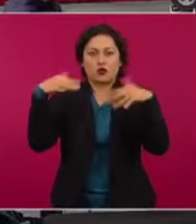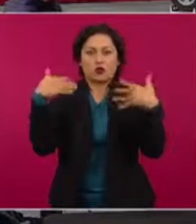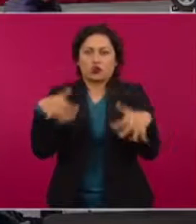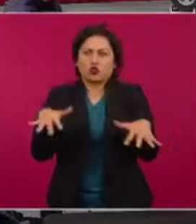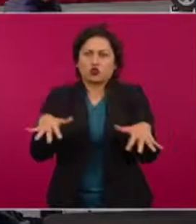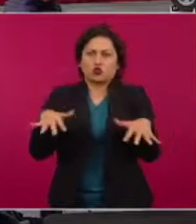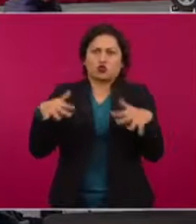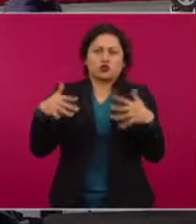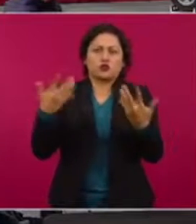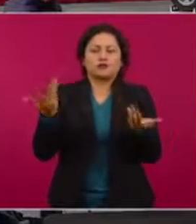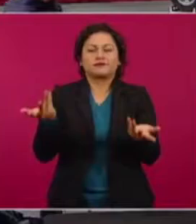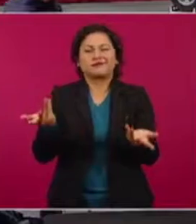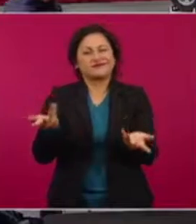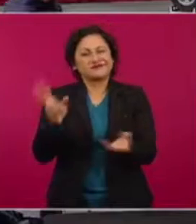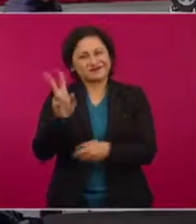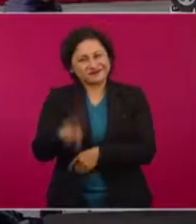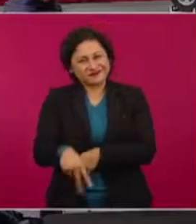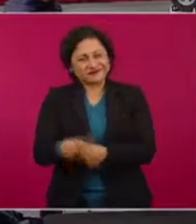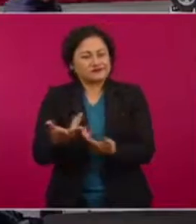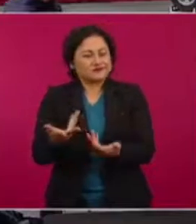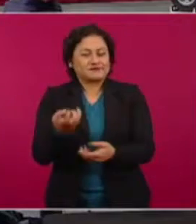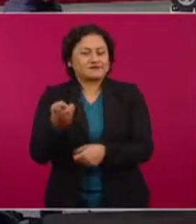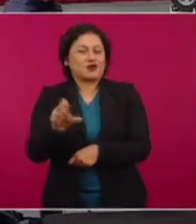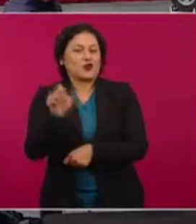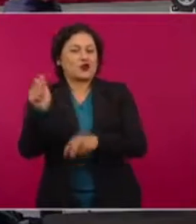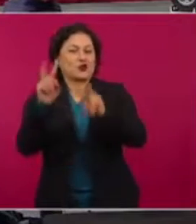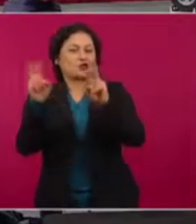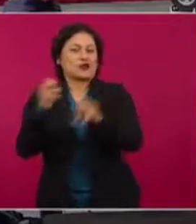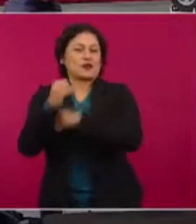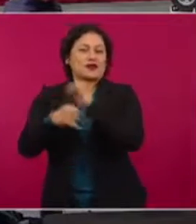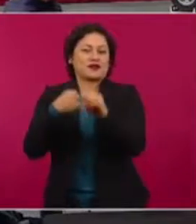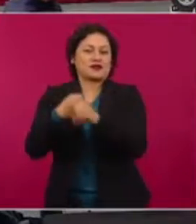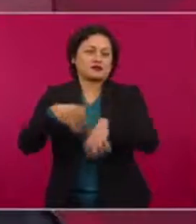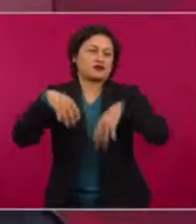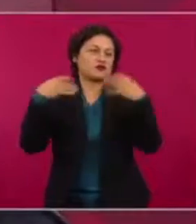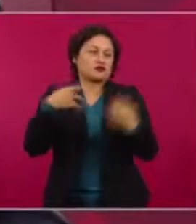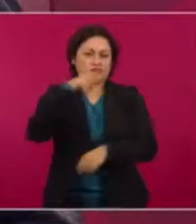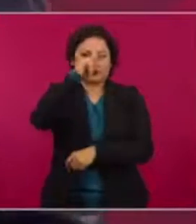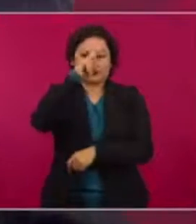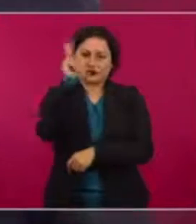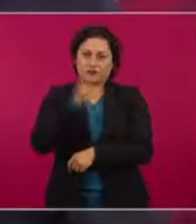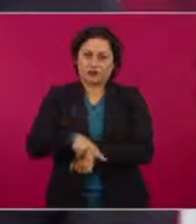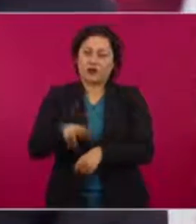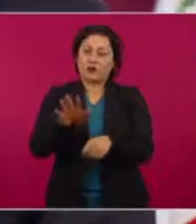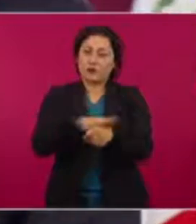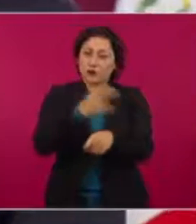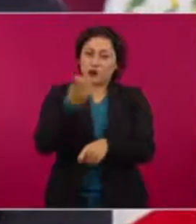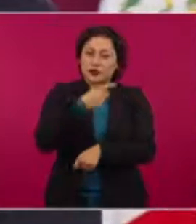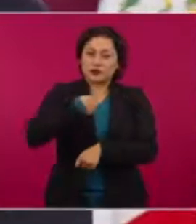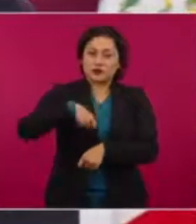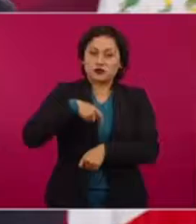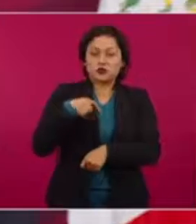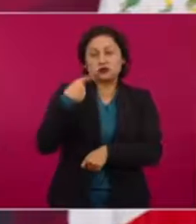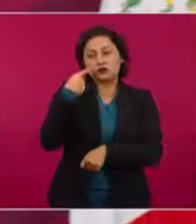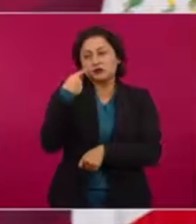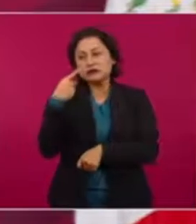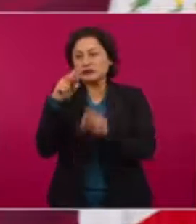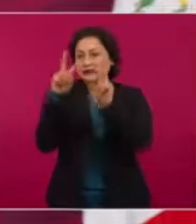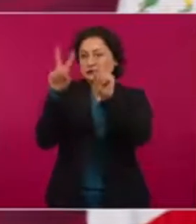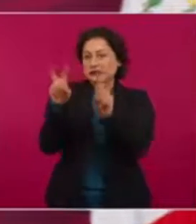y así en otros casos, pues estamos buscando llegar a acuerdos y